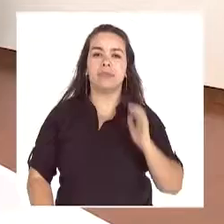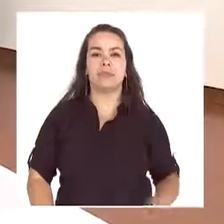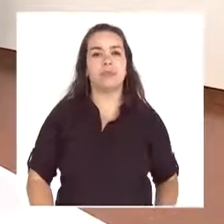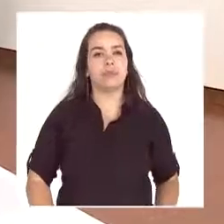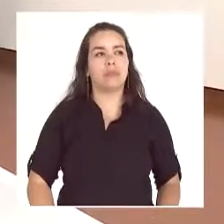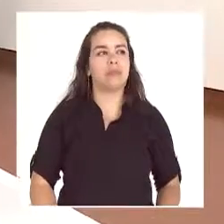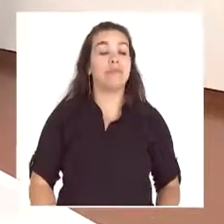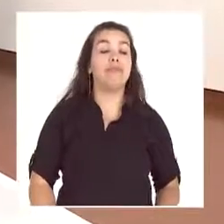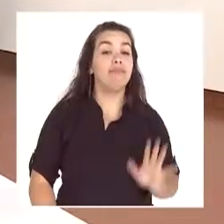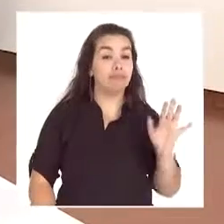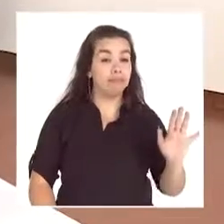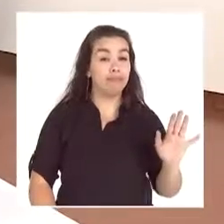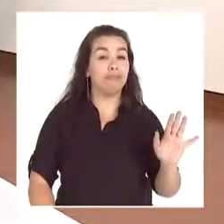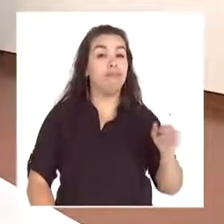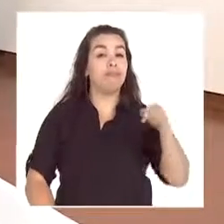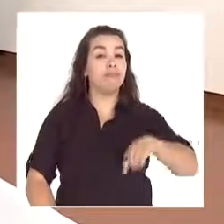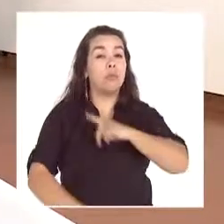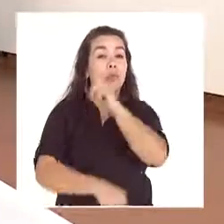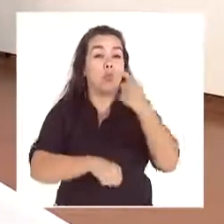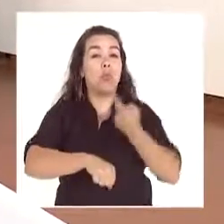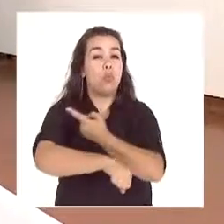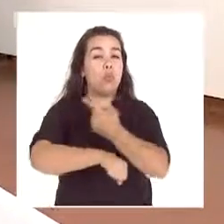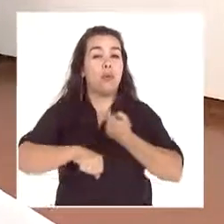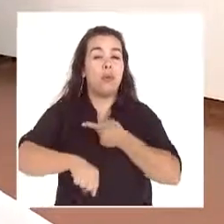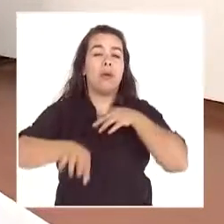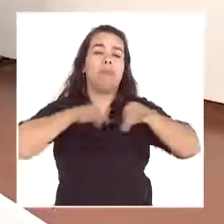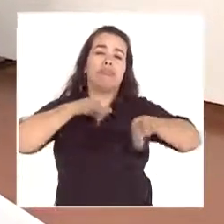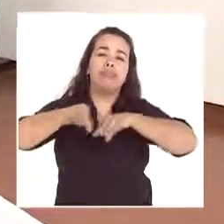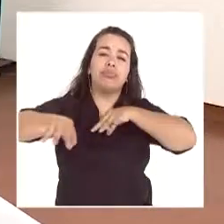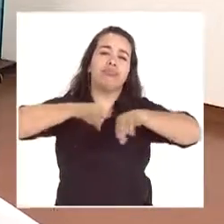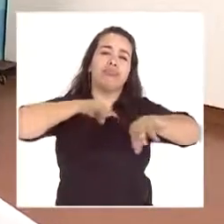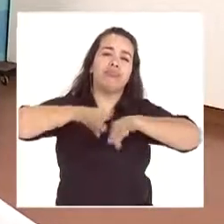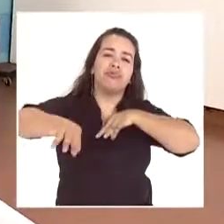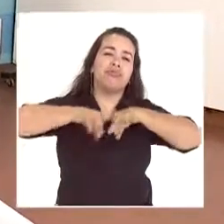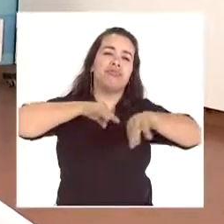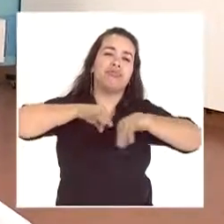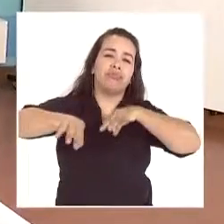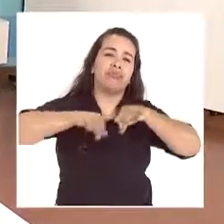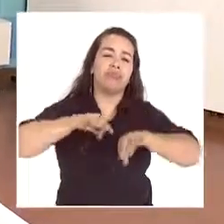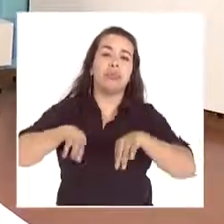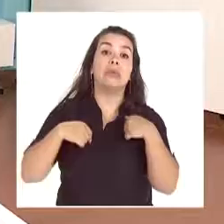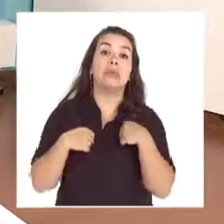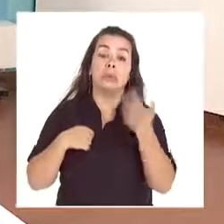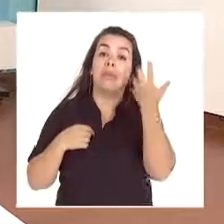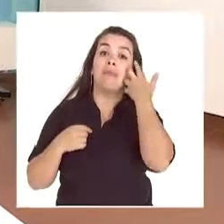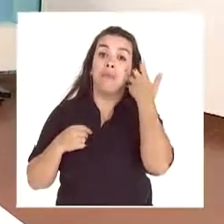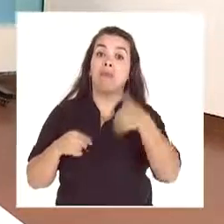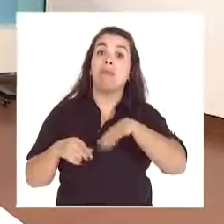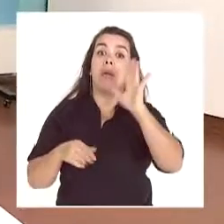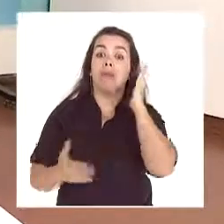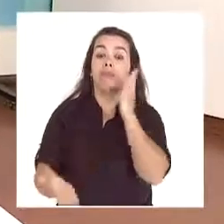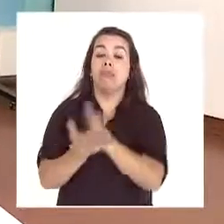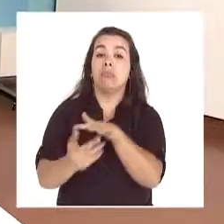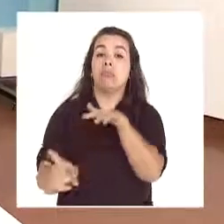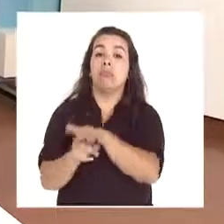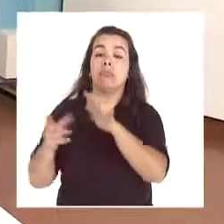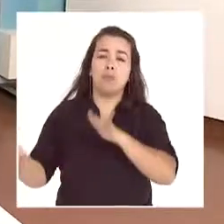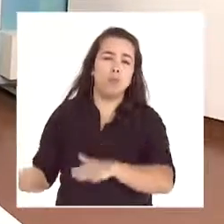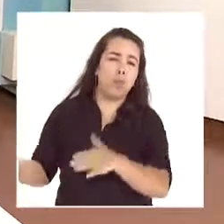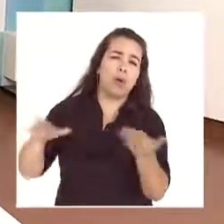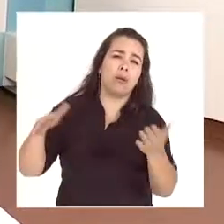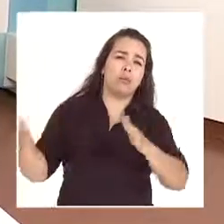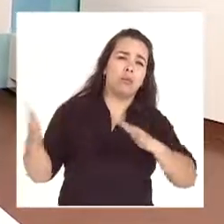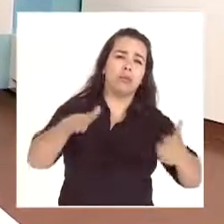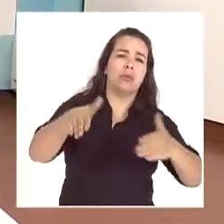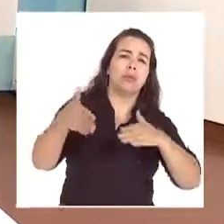Ustedes han podido escuchar durante esta hora un resumen de una de las enfermedades que más muertes tiene en el mundo,